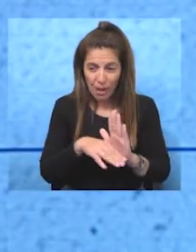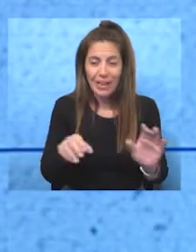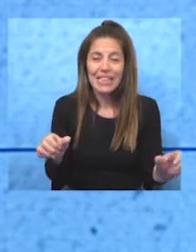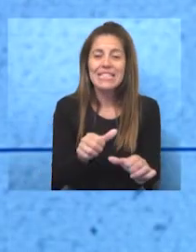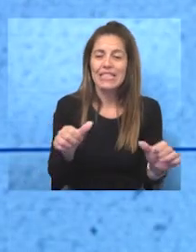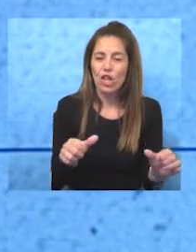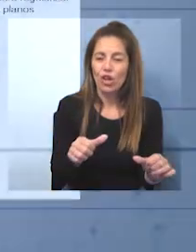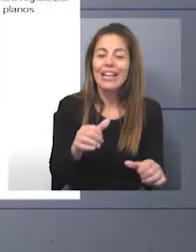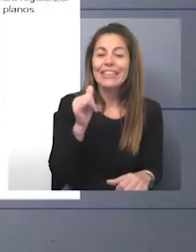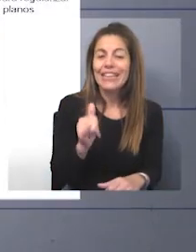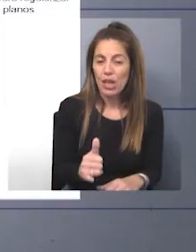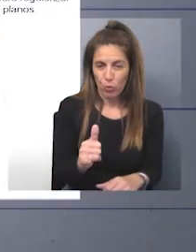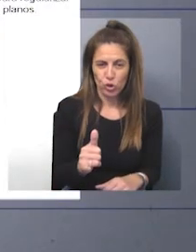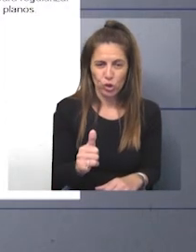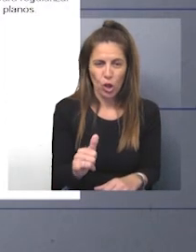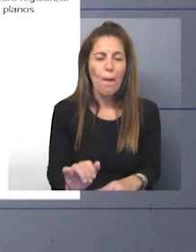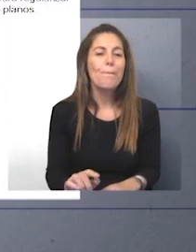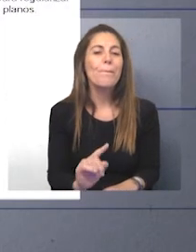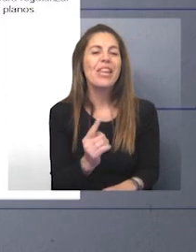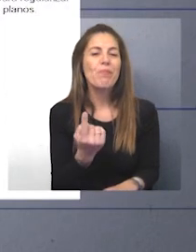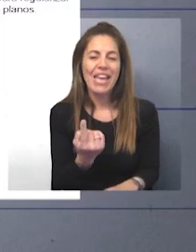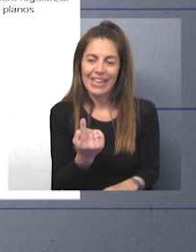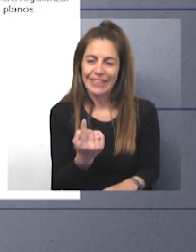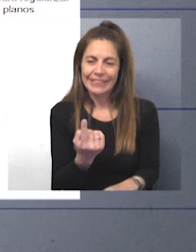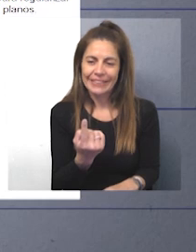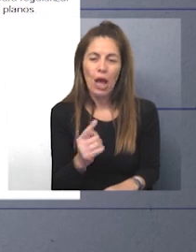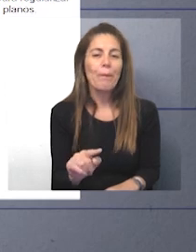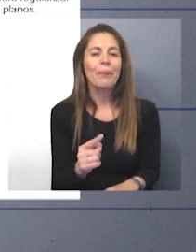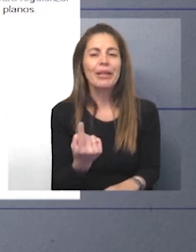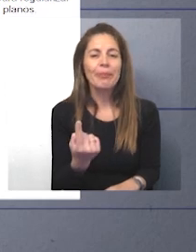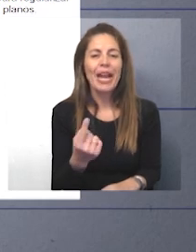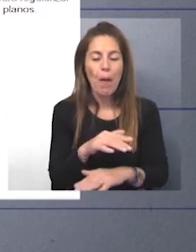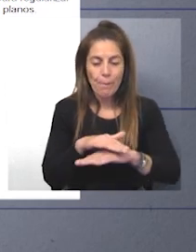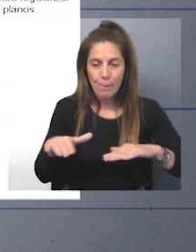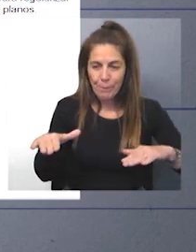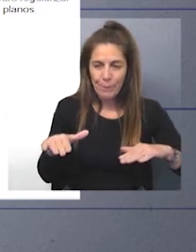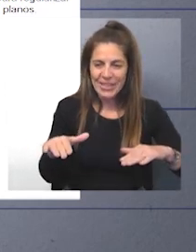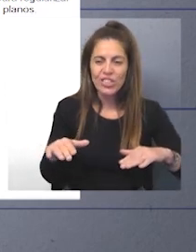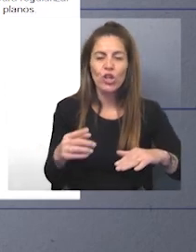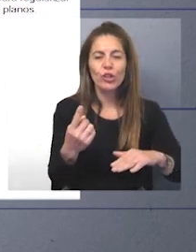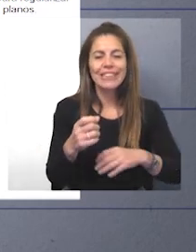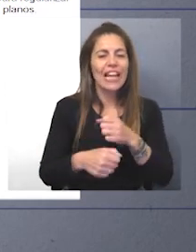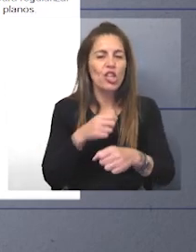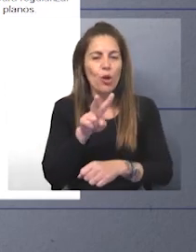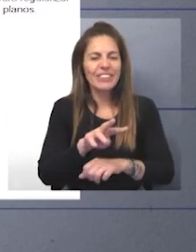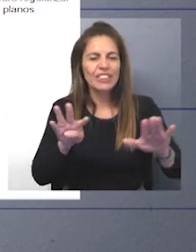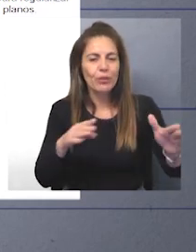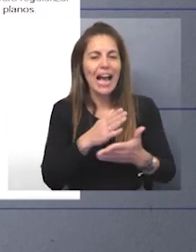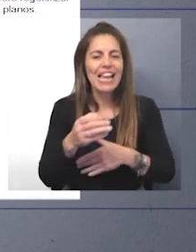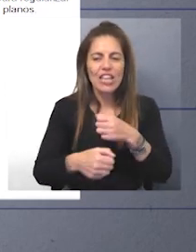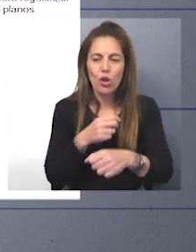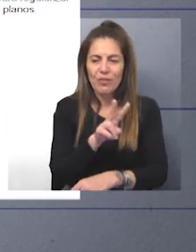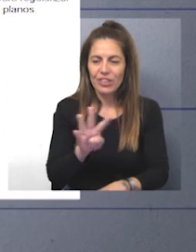no entiendo tenemos en su primer eh en la primer la planta del primer piso transformación en 2019 2024